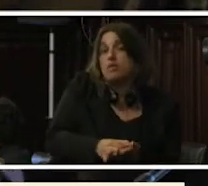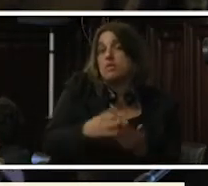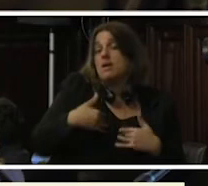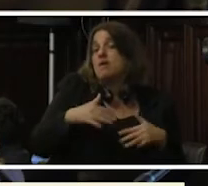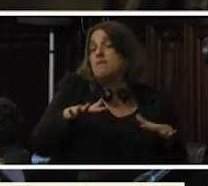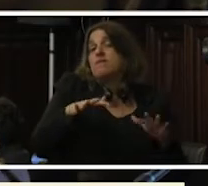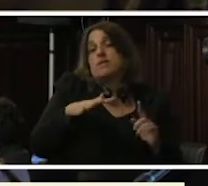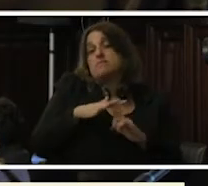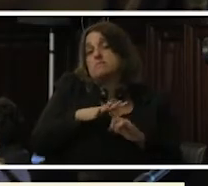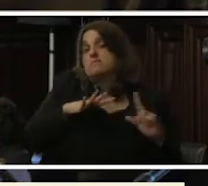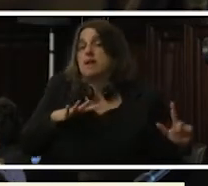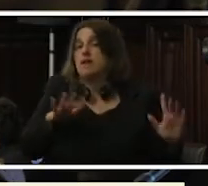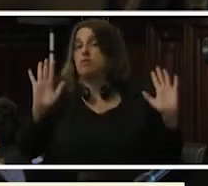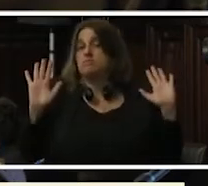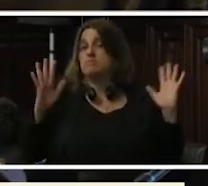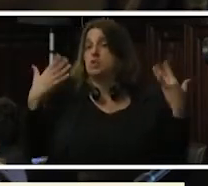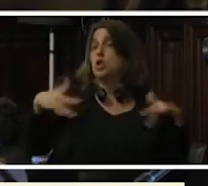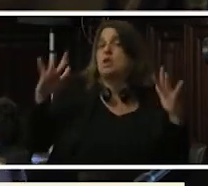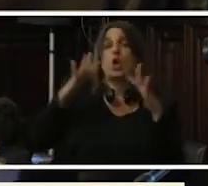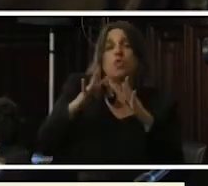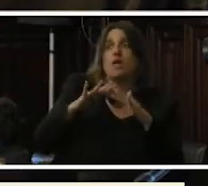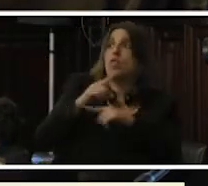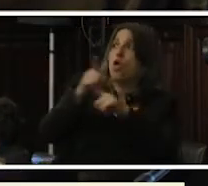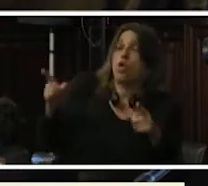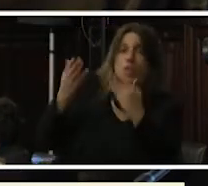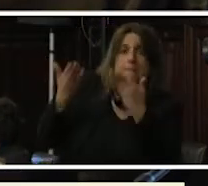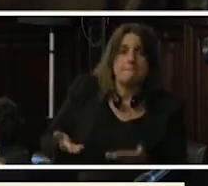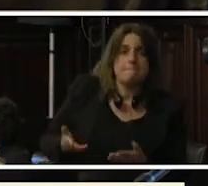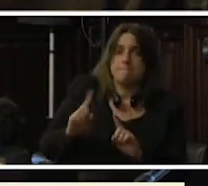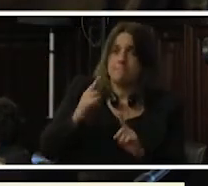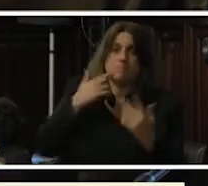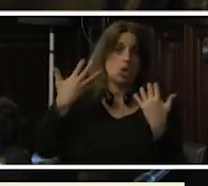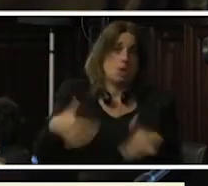aislamiento voluntario y el no contacto. Entonces,